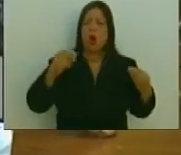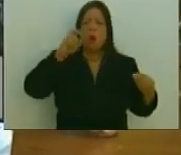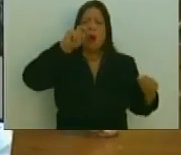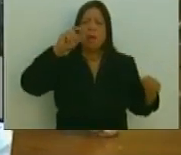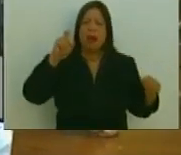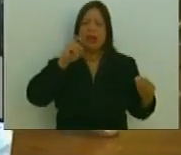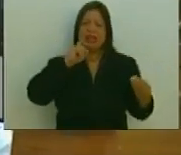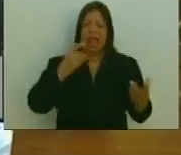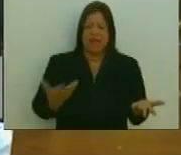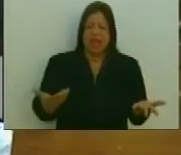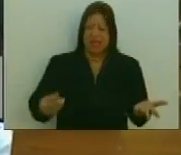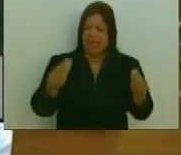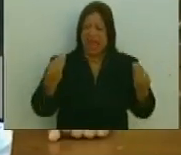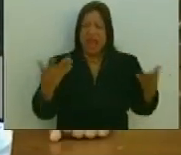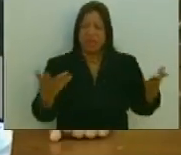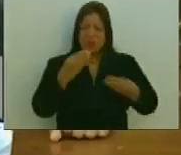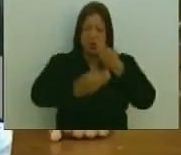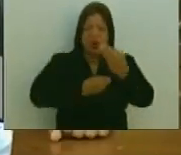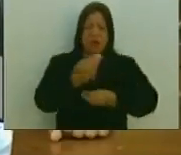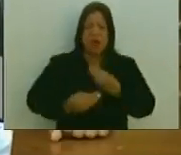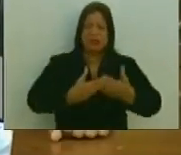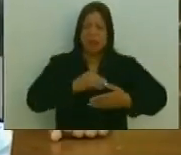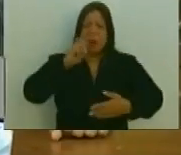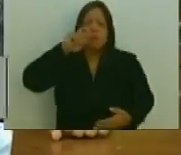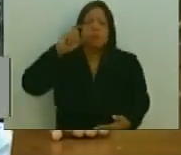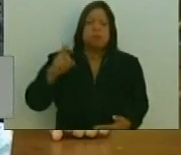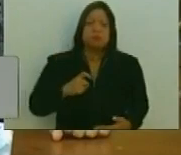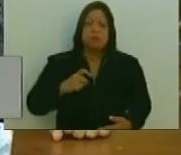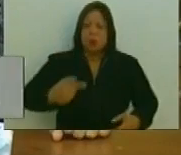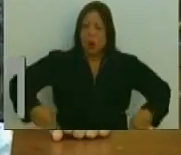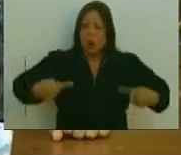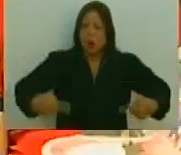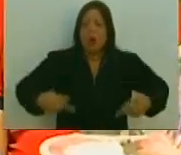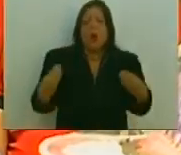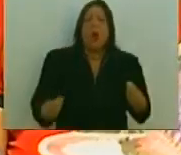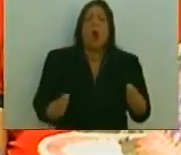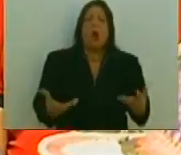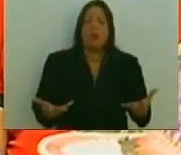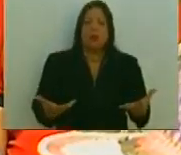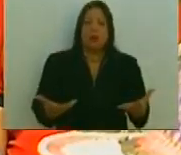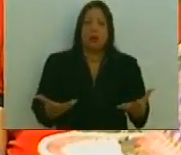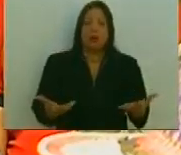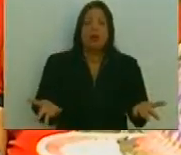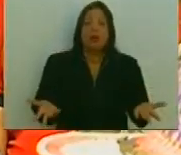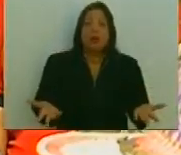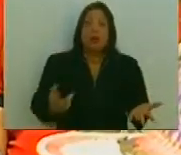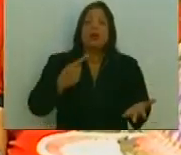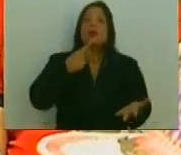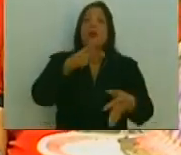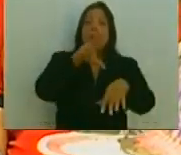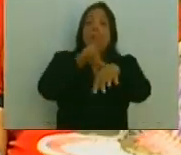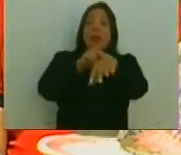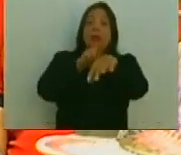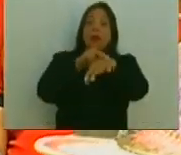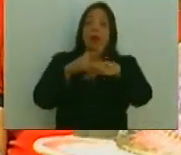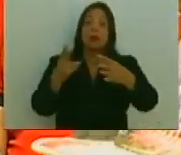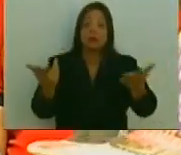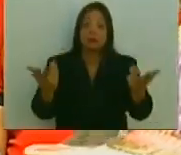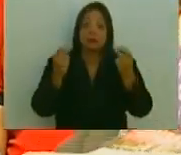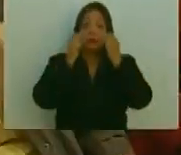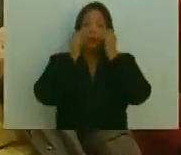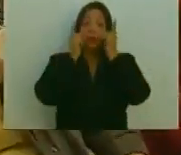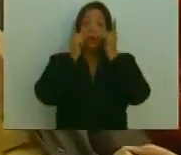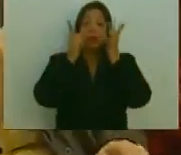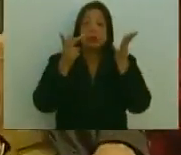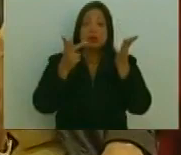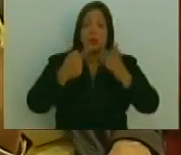quedar embarazada? ¿Y ahora qué vas a hacer tú con una barriga y cómo vas a llevar adelante a ese muchacho? Tal cual, camarada. Y debo decirles